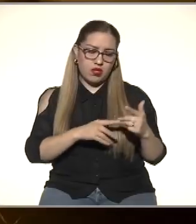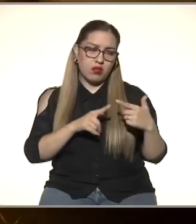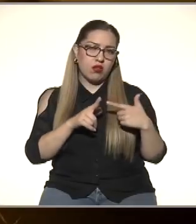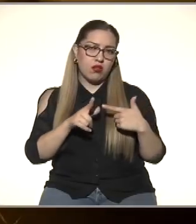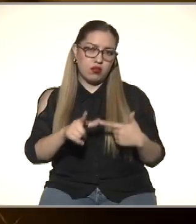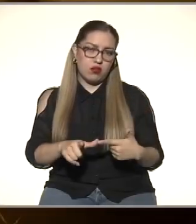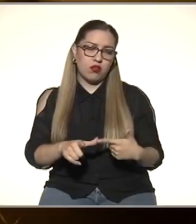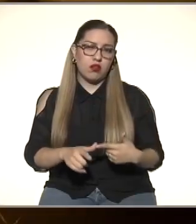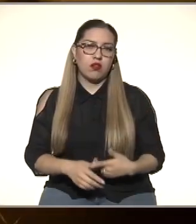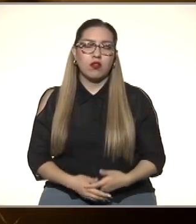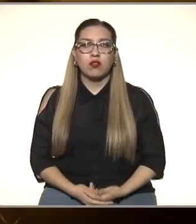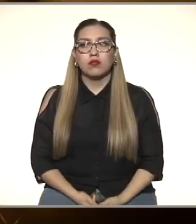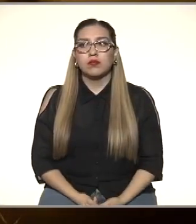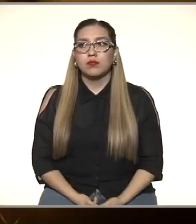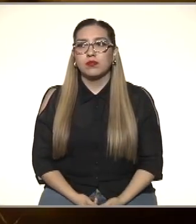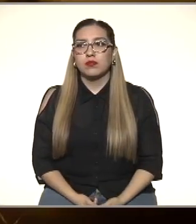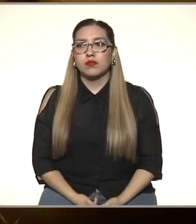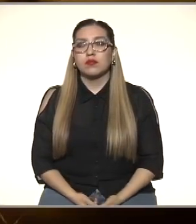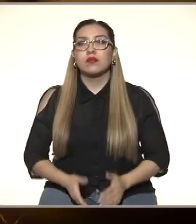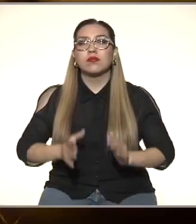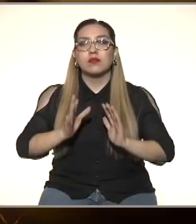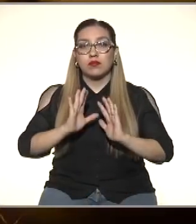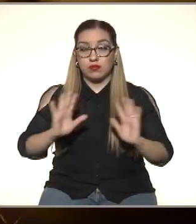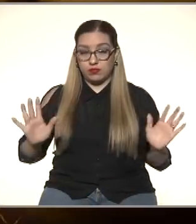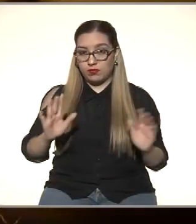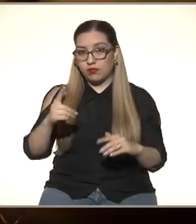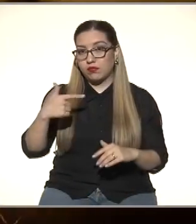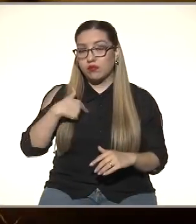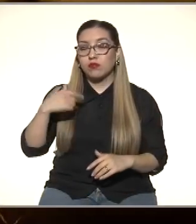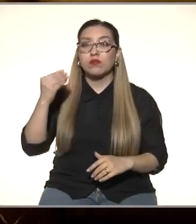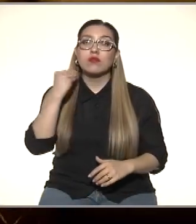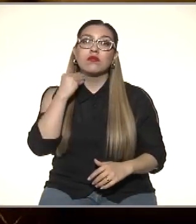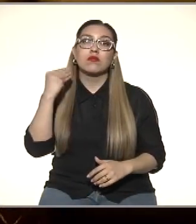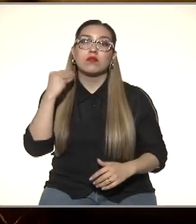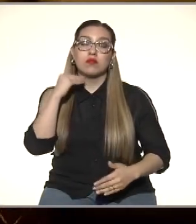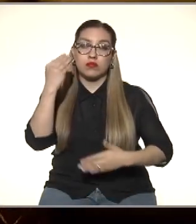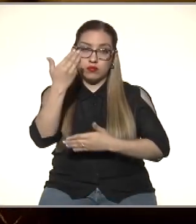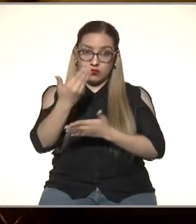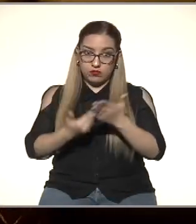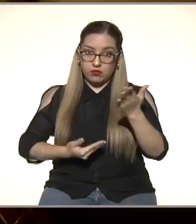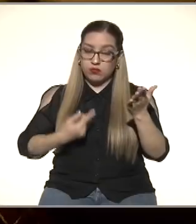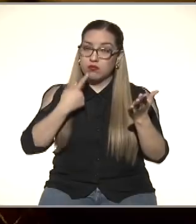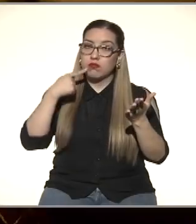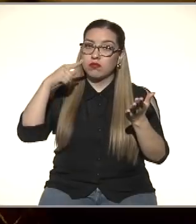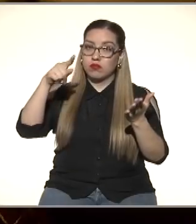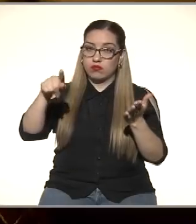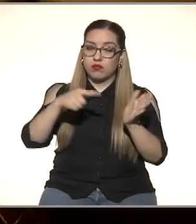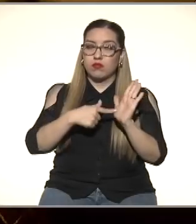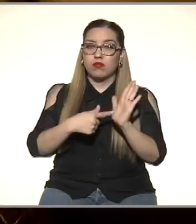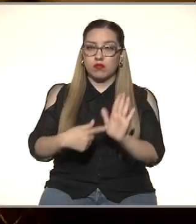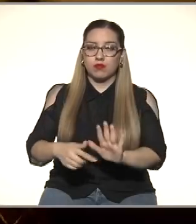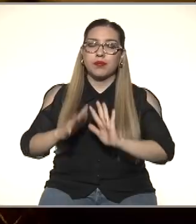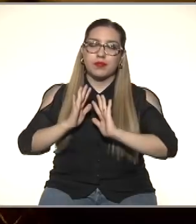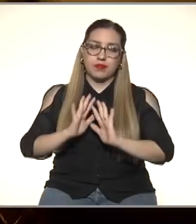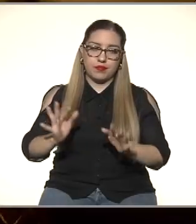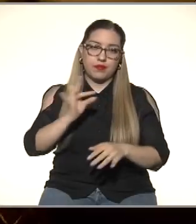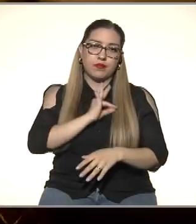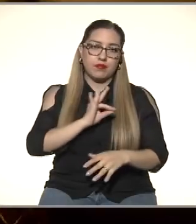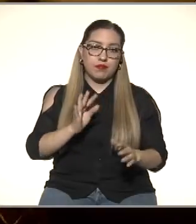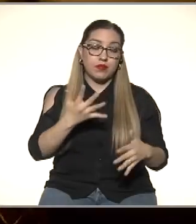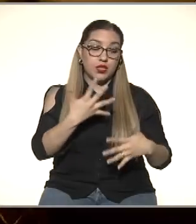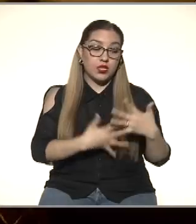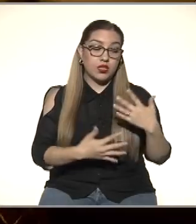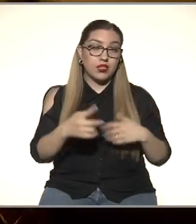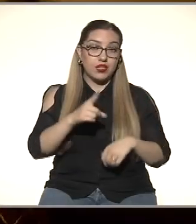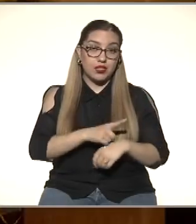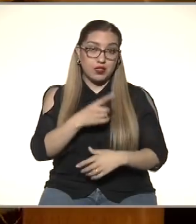estamos después de una demanda laboriosa, actualmente ya puedo verla más seguido, la veo cada 15